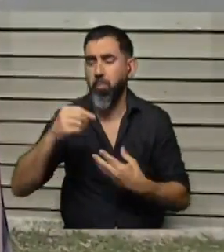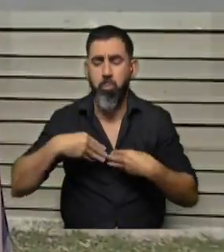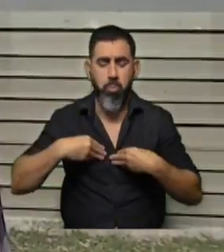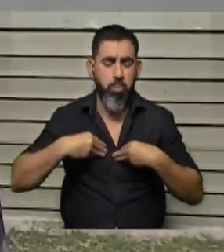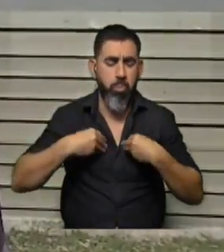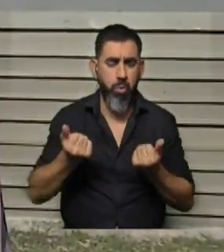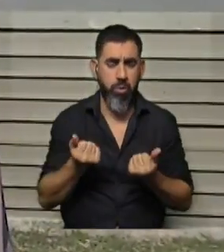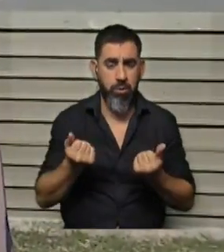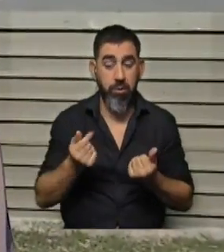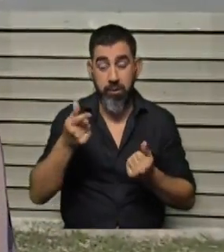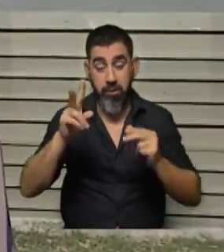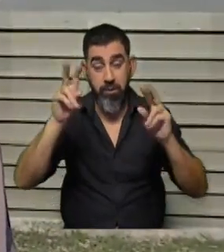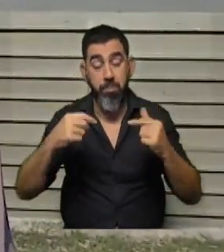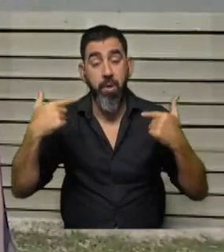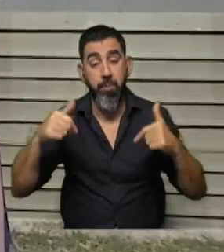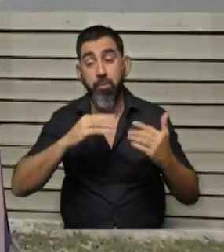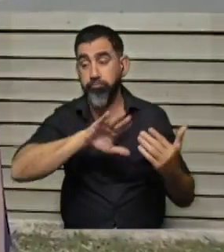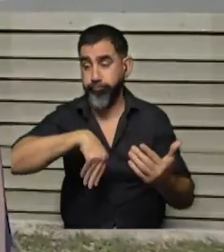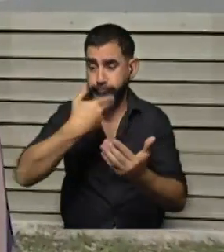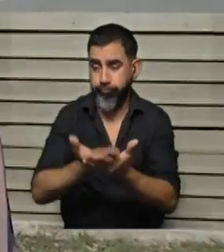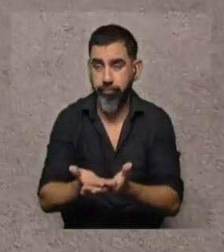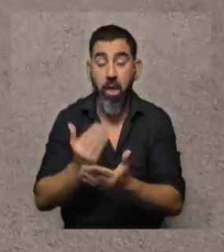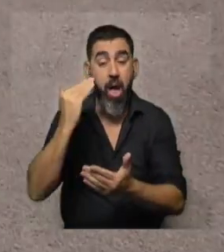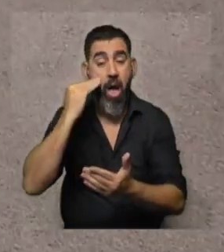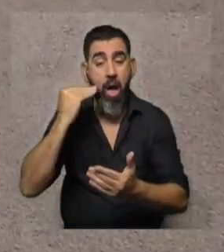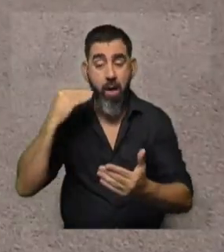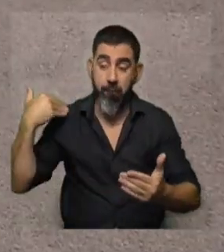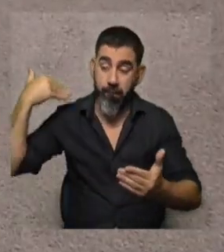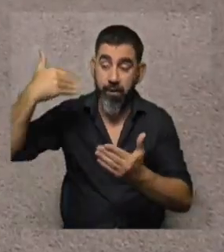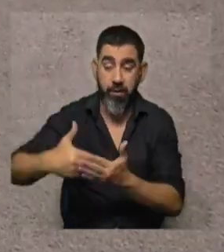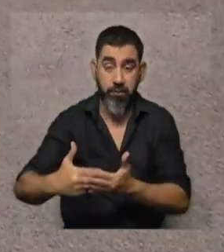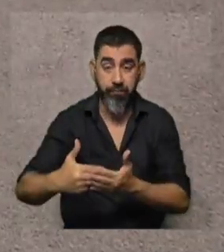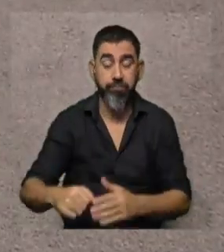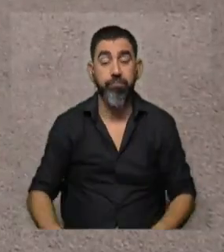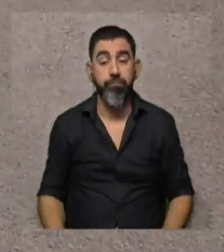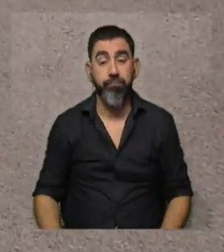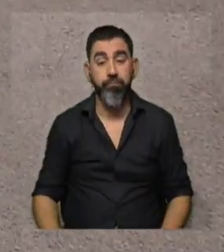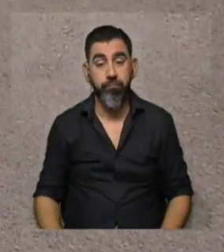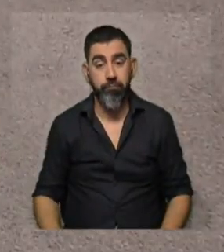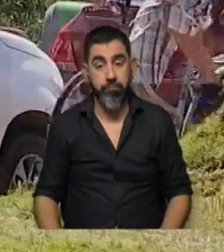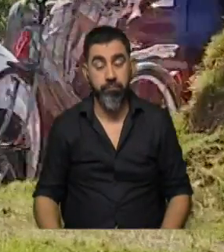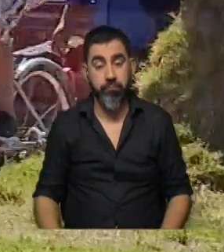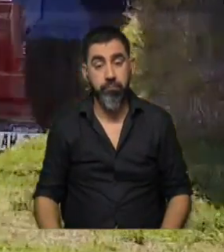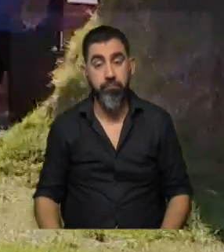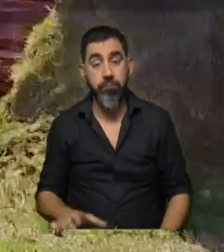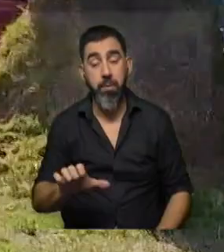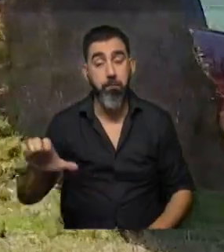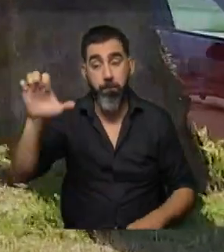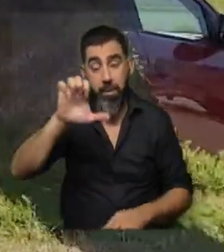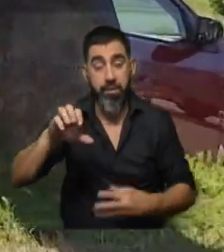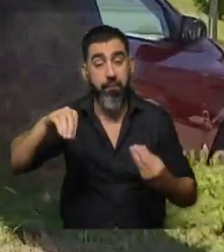sensibilidad porque este tema el ministro se lo está planteando desde abril y te puedo decir que el acto son las las empresas